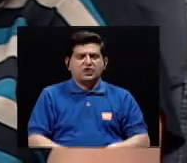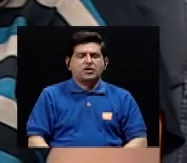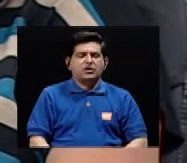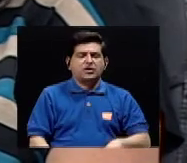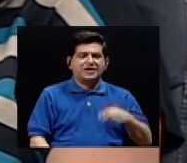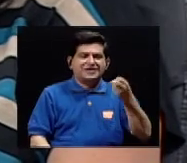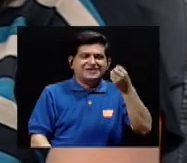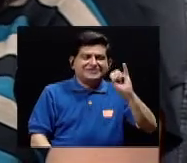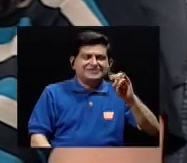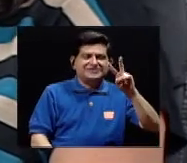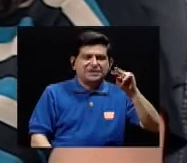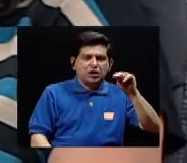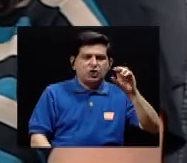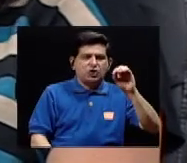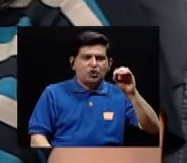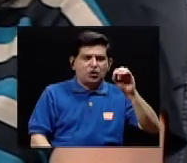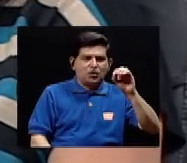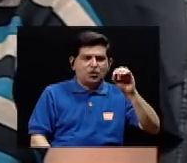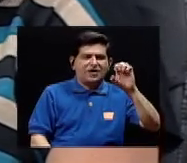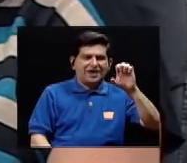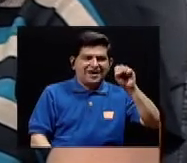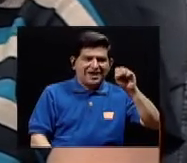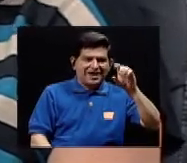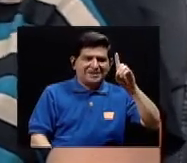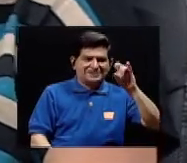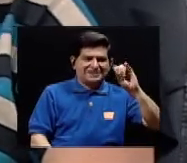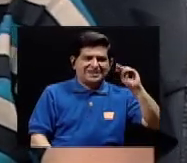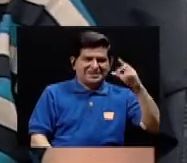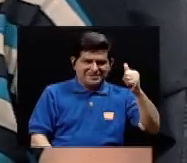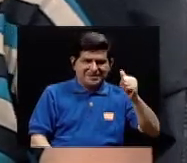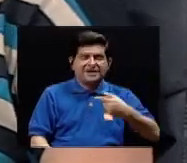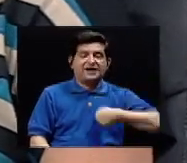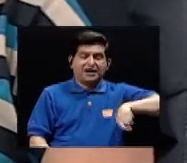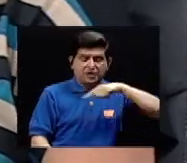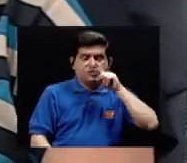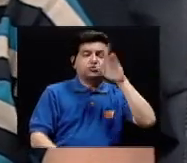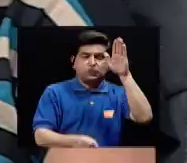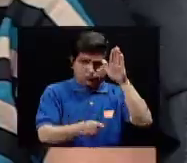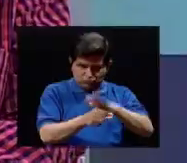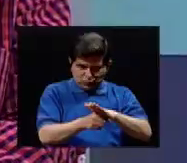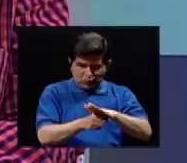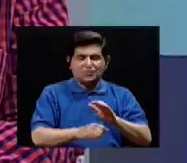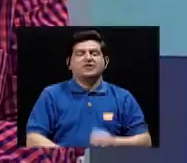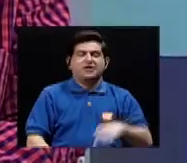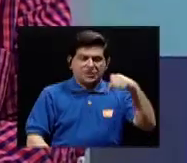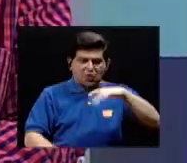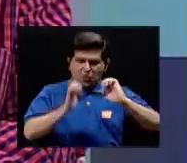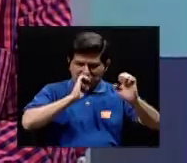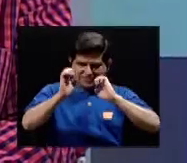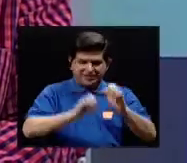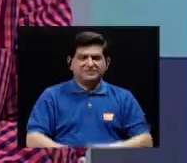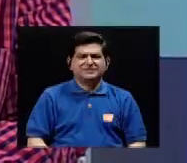no es Dinga completo y que esta semana íbamos a hablar con sus creadores y nosotros cumplimos, Roberto. Ciertamente.